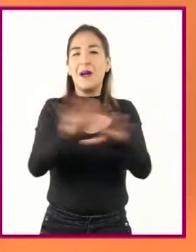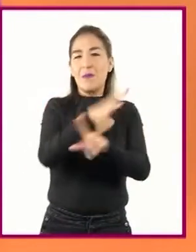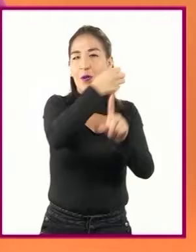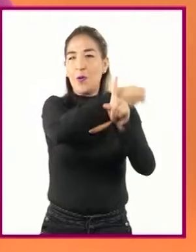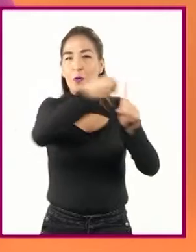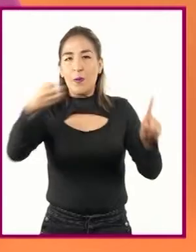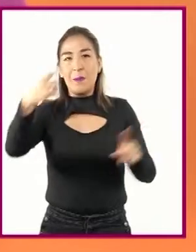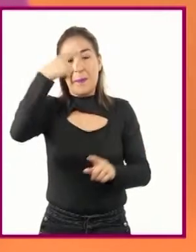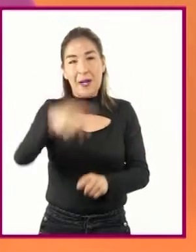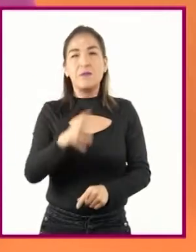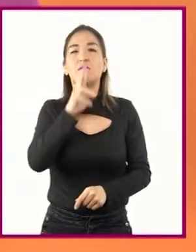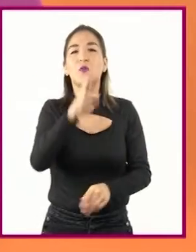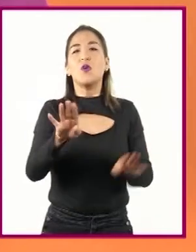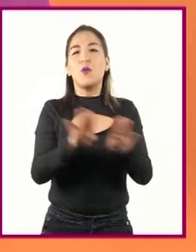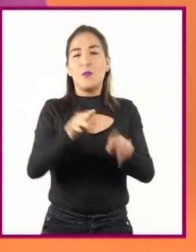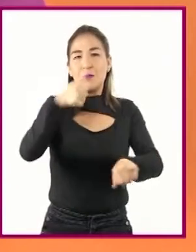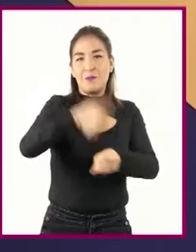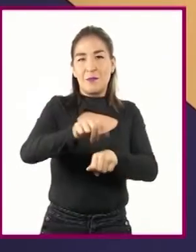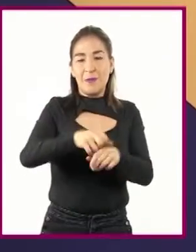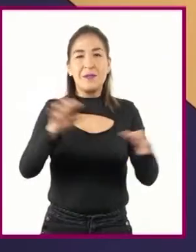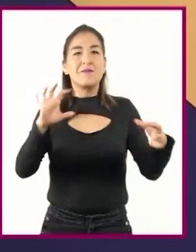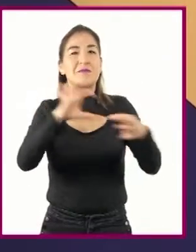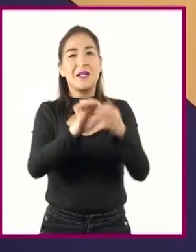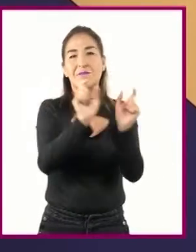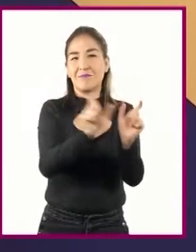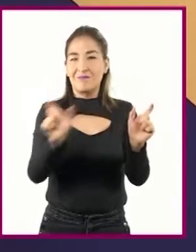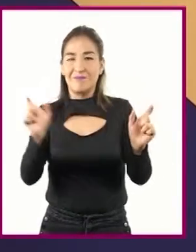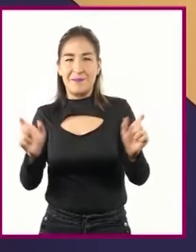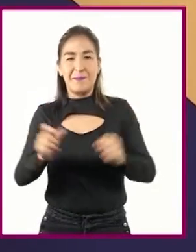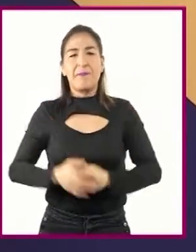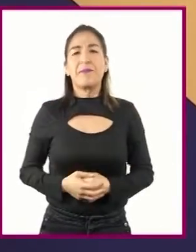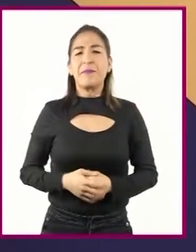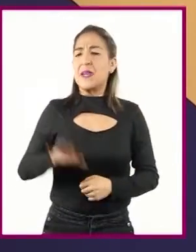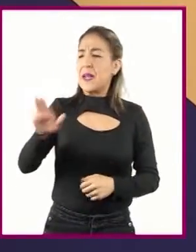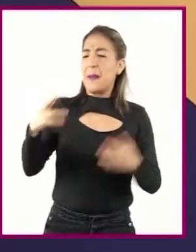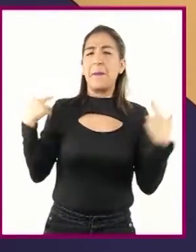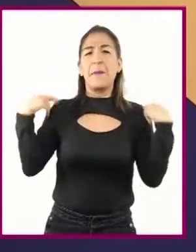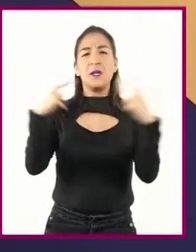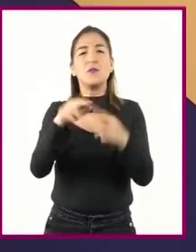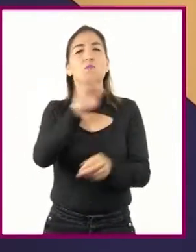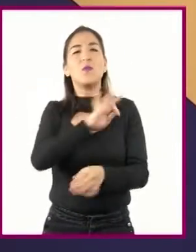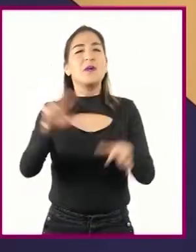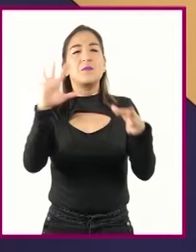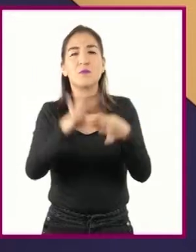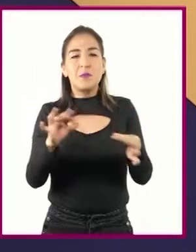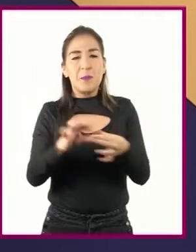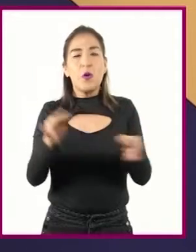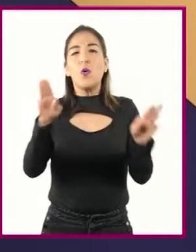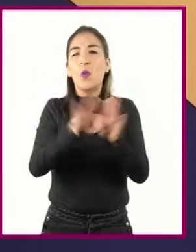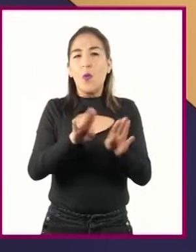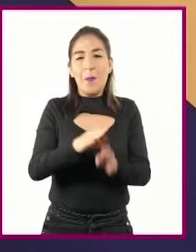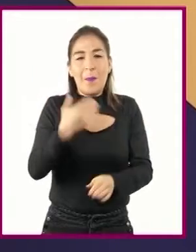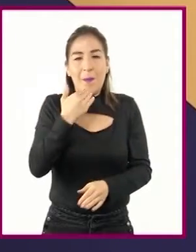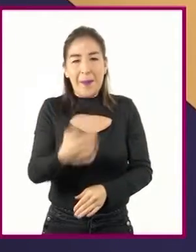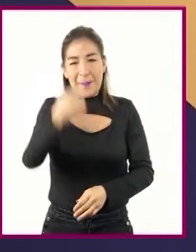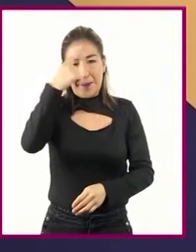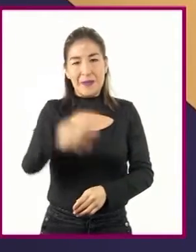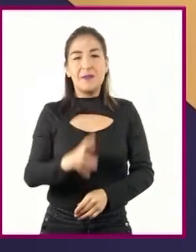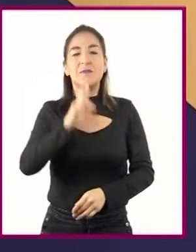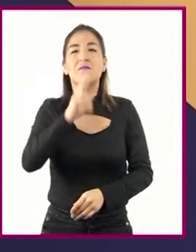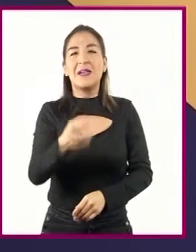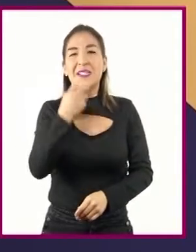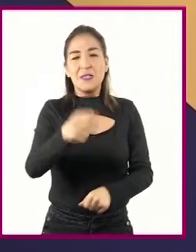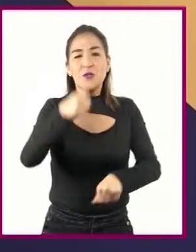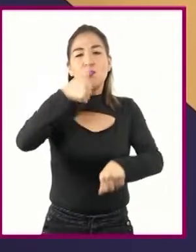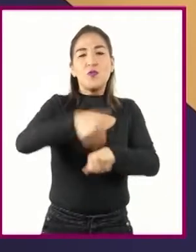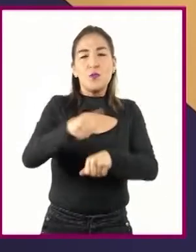al resolver una cadena de operaciones. Profesor, ¿podría explicarnos la manera adecuada para realizar